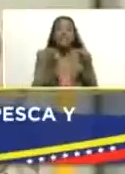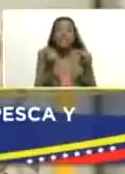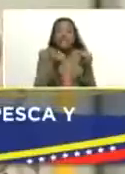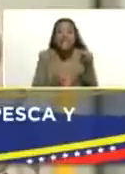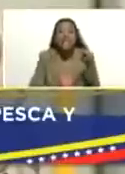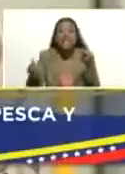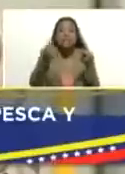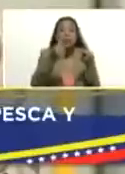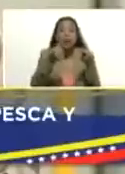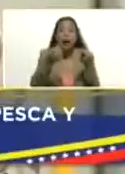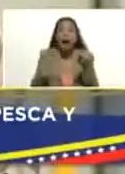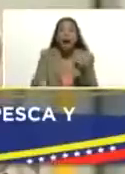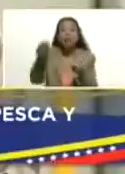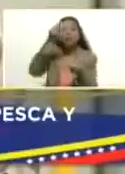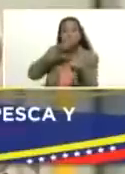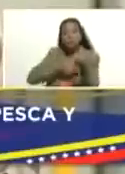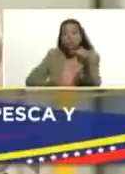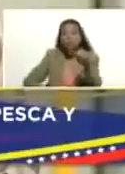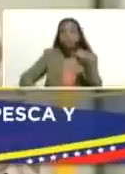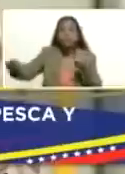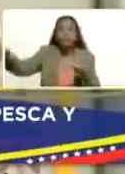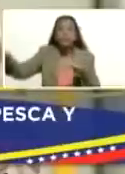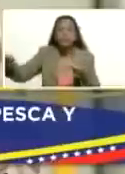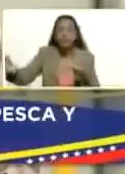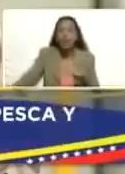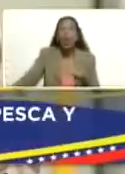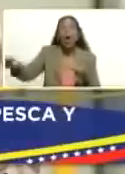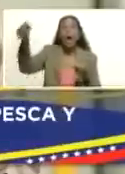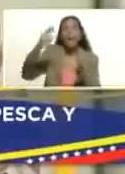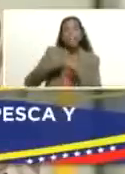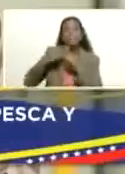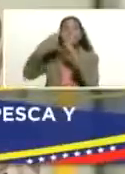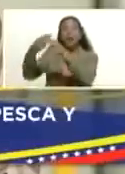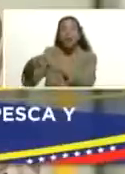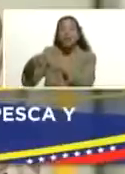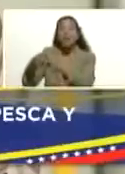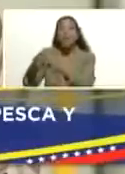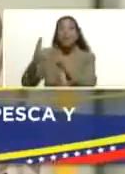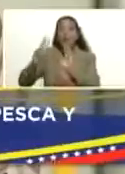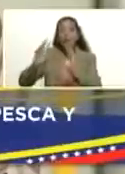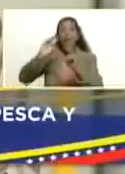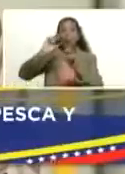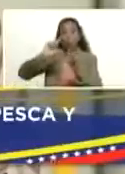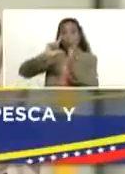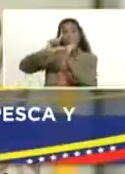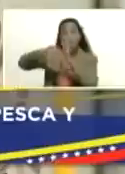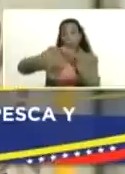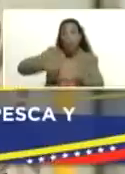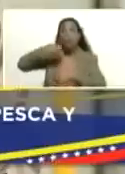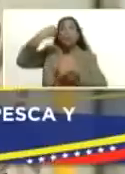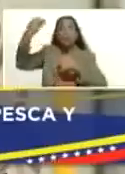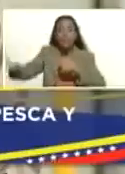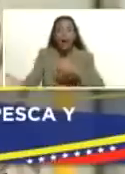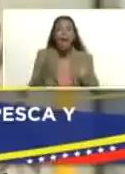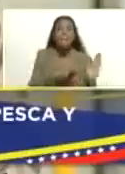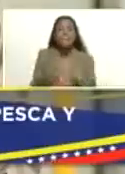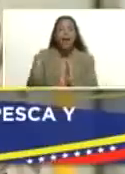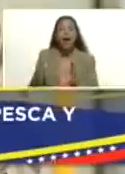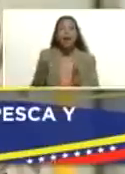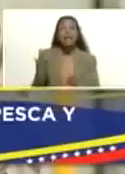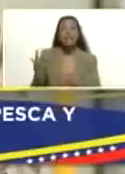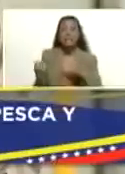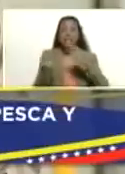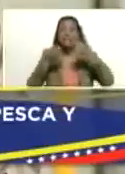financieros retornables, o sea, un financiamiento me está pidiendo para el plan intensivo